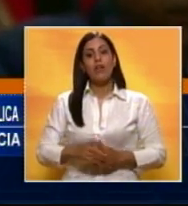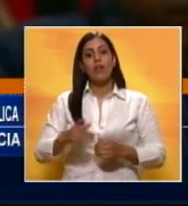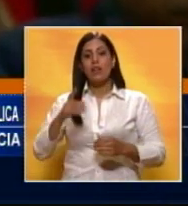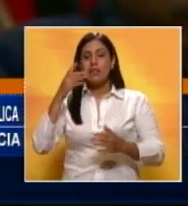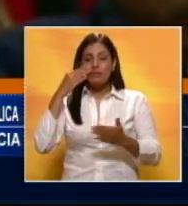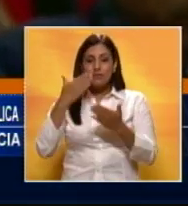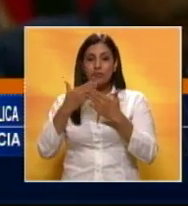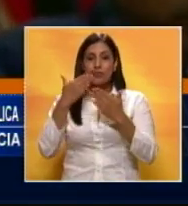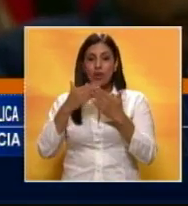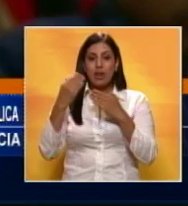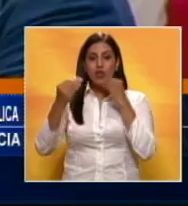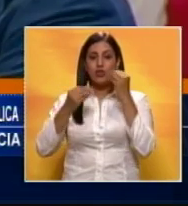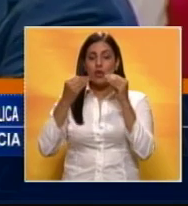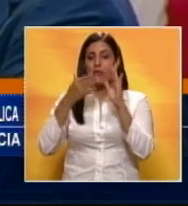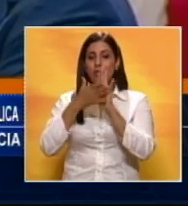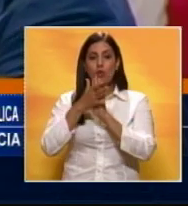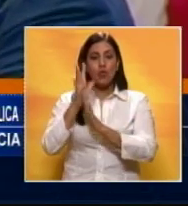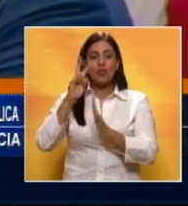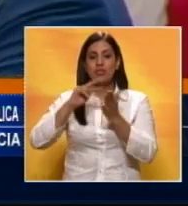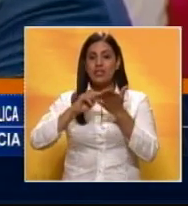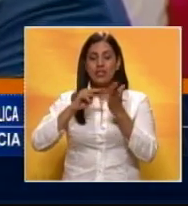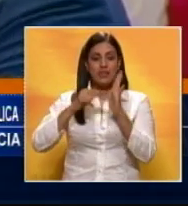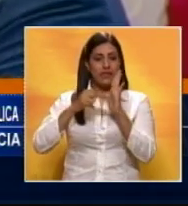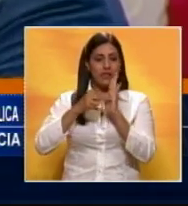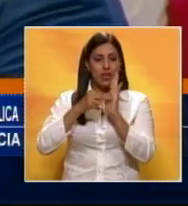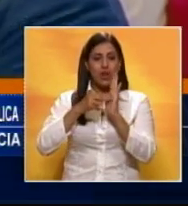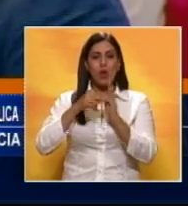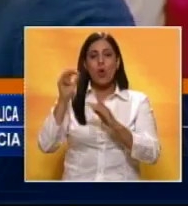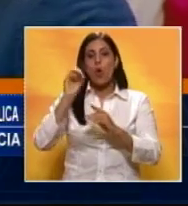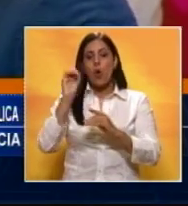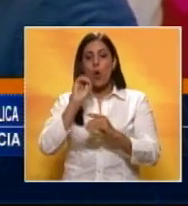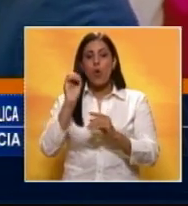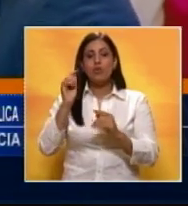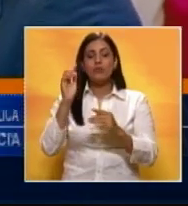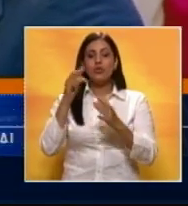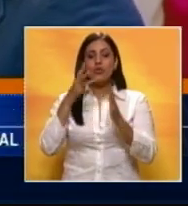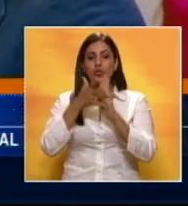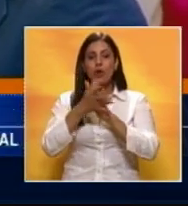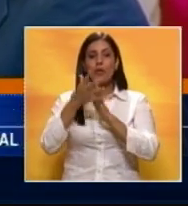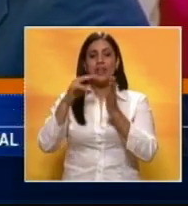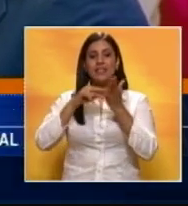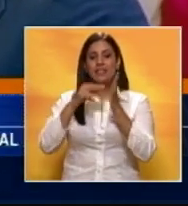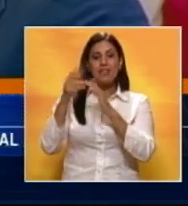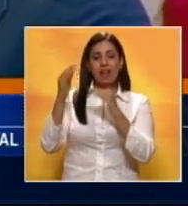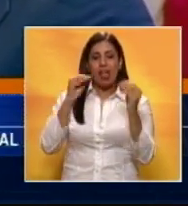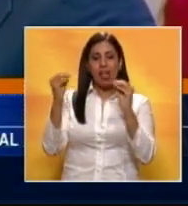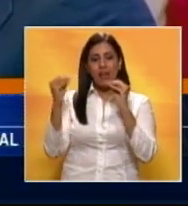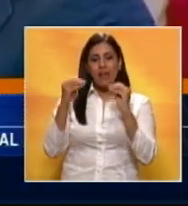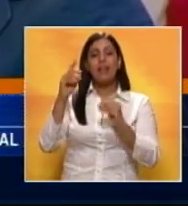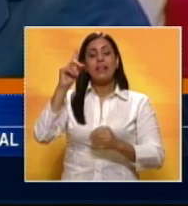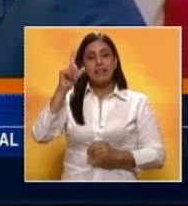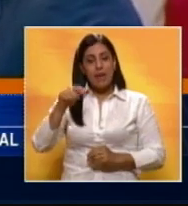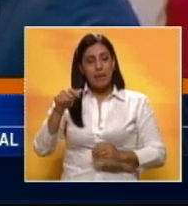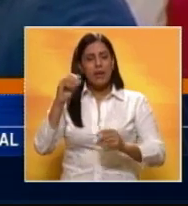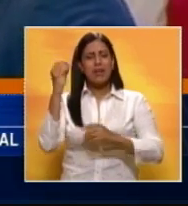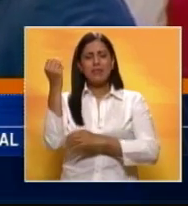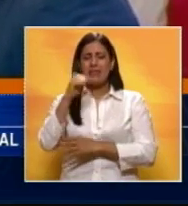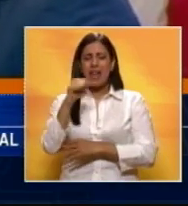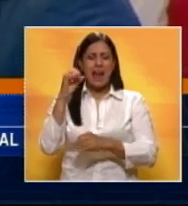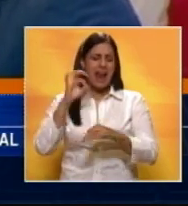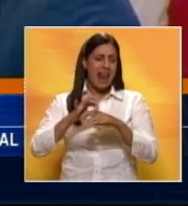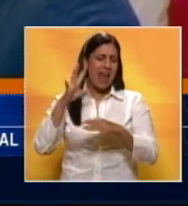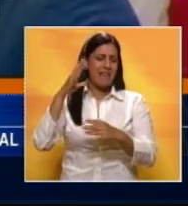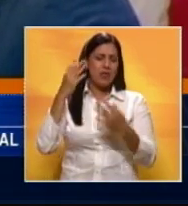hacer constar hechos que no sucedieron o dejen de relacionar los que ocurrieron. También incurre en falta